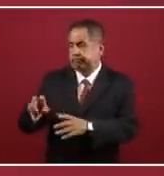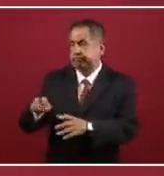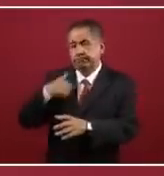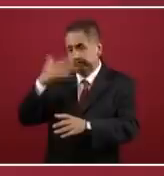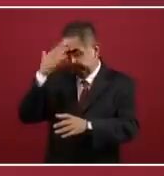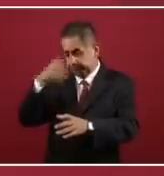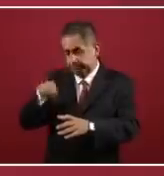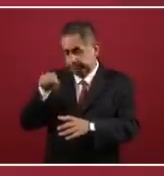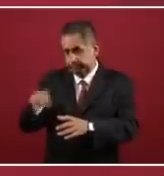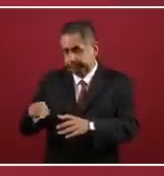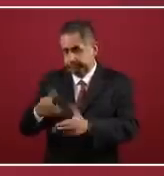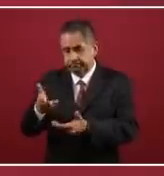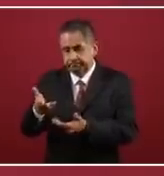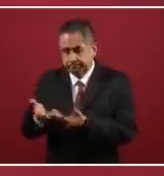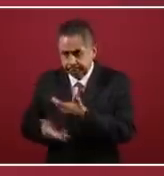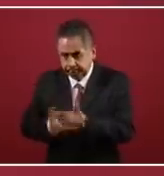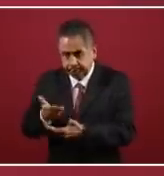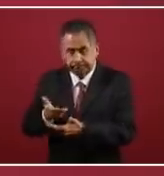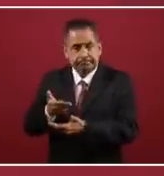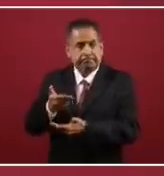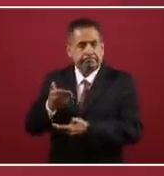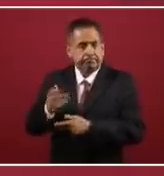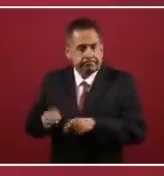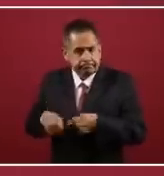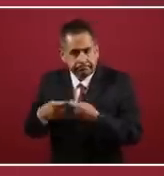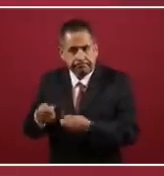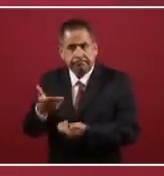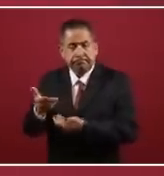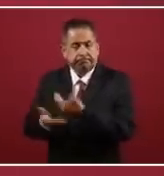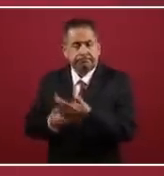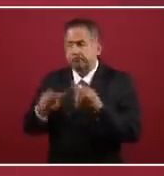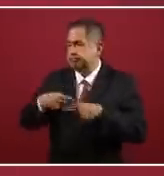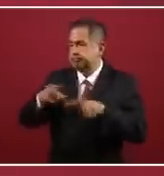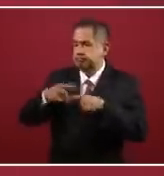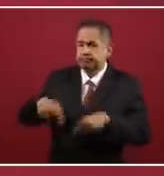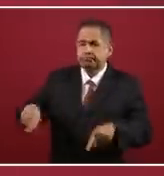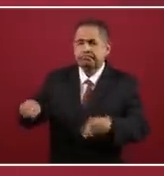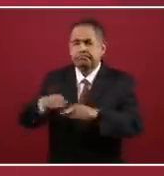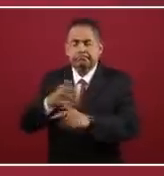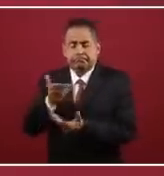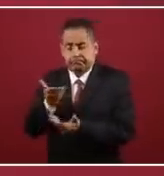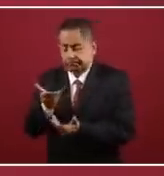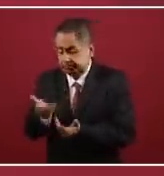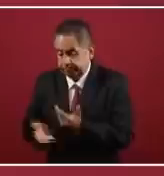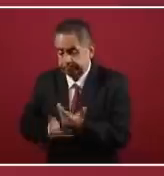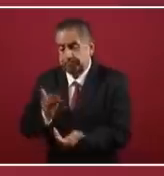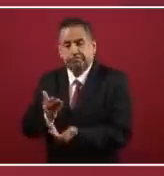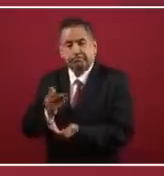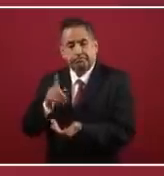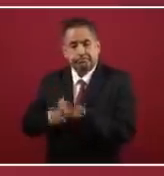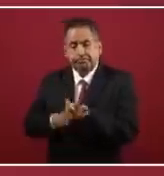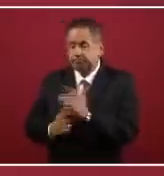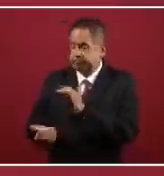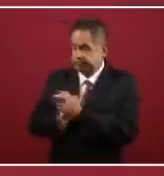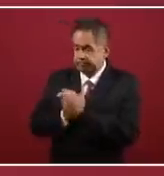es servir a los ciudadanos, siervos de la nación,